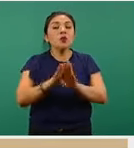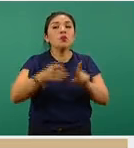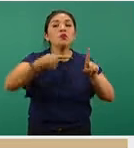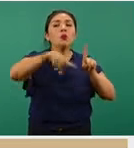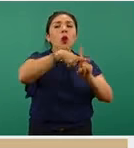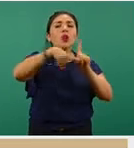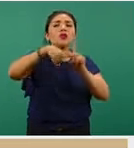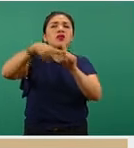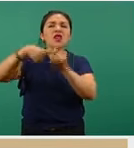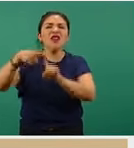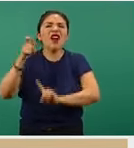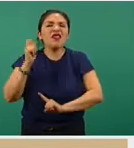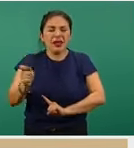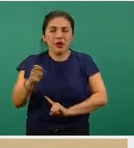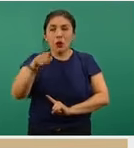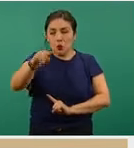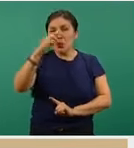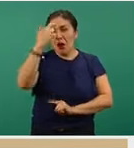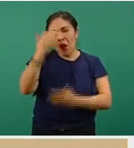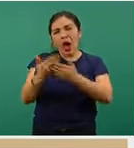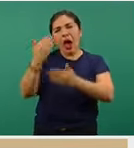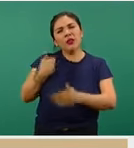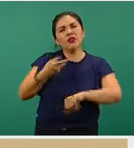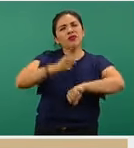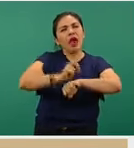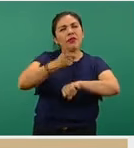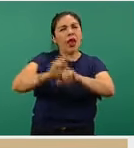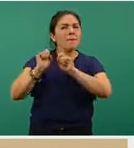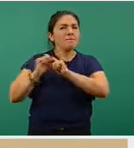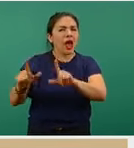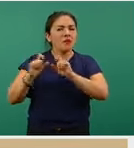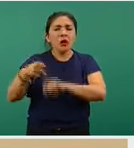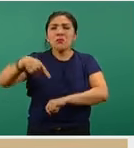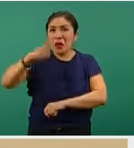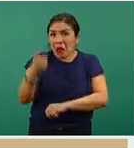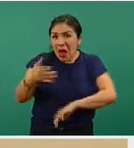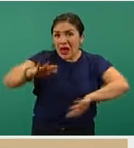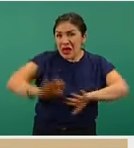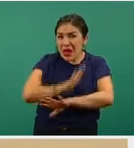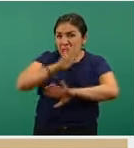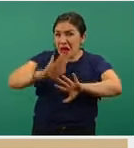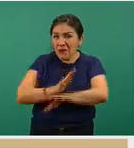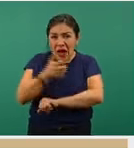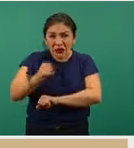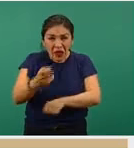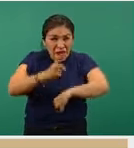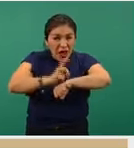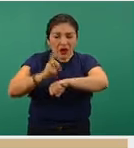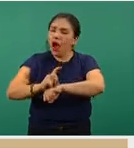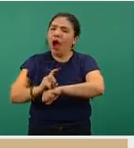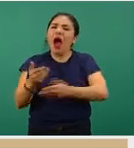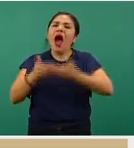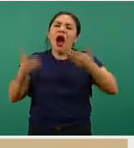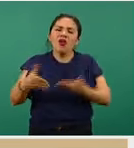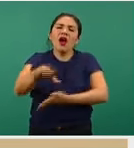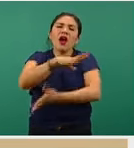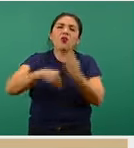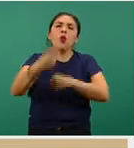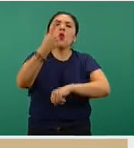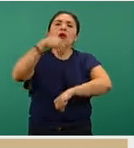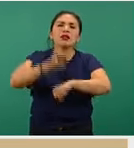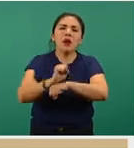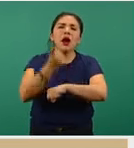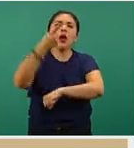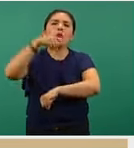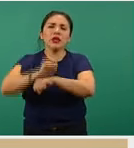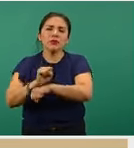positividad. Recuerden que antes la presentábamos diario, esto no se modifica todos los días y ahora lo presentamos una vez